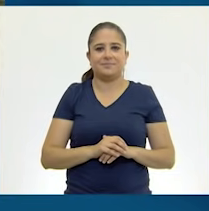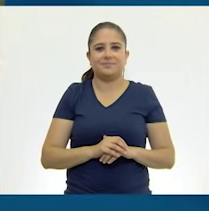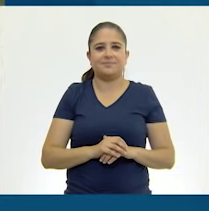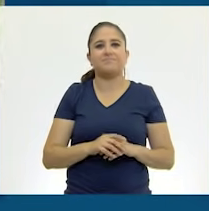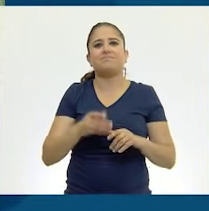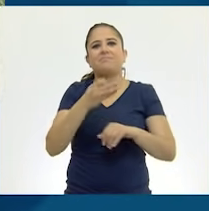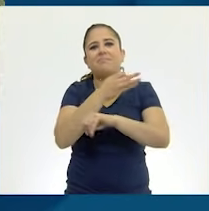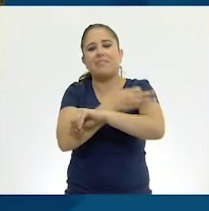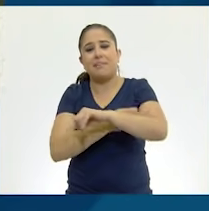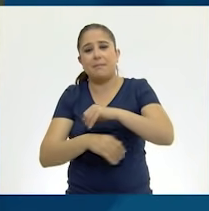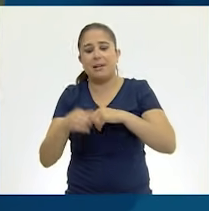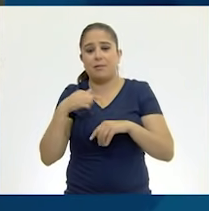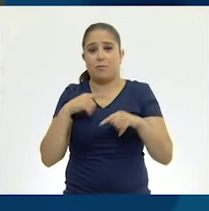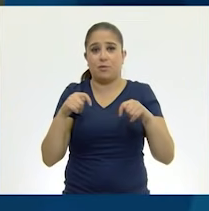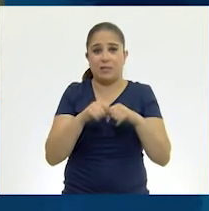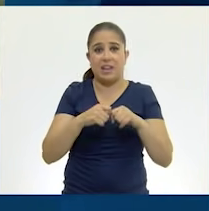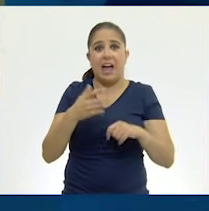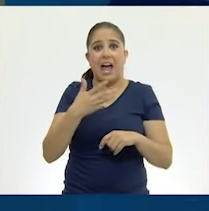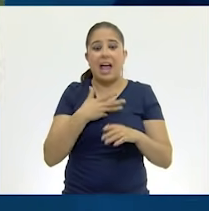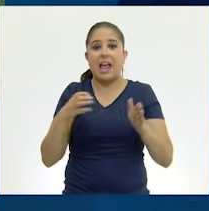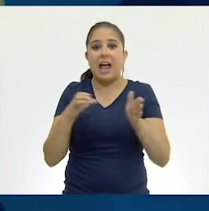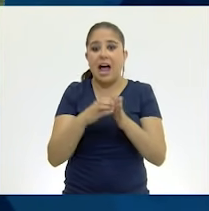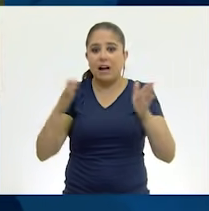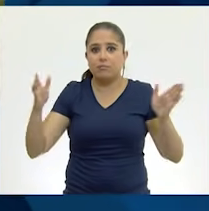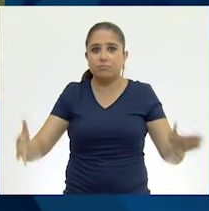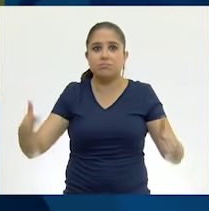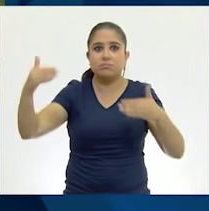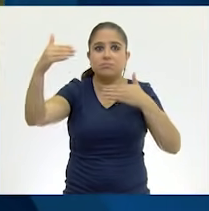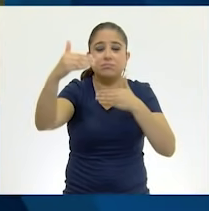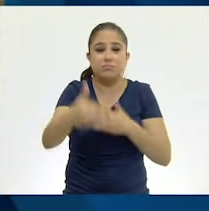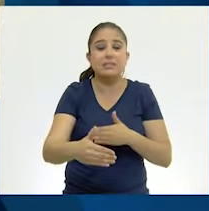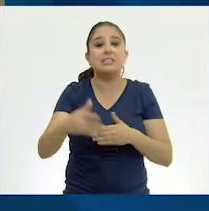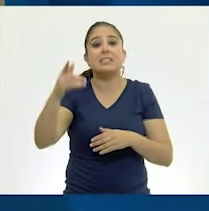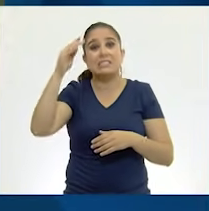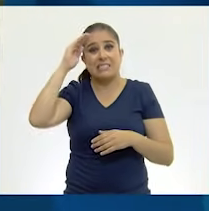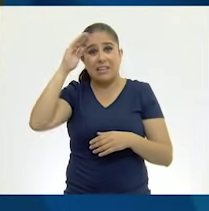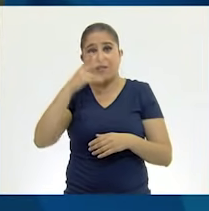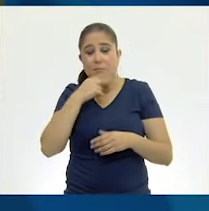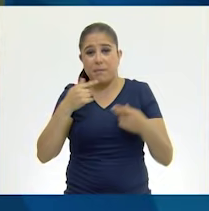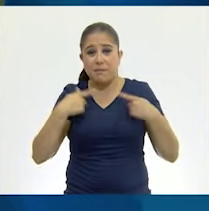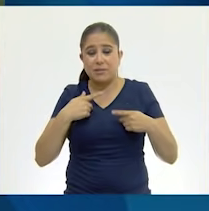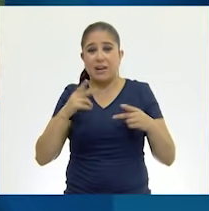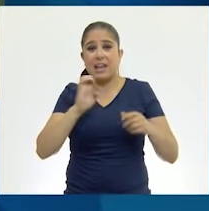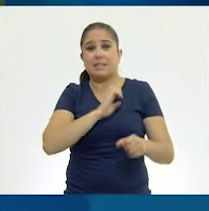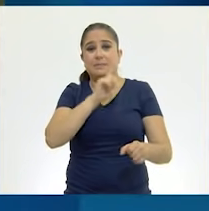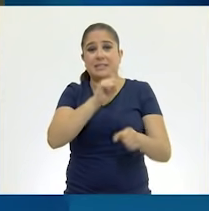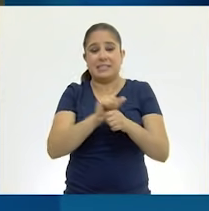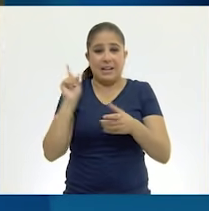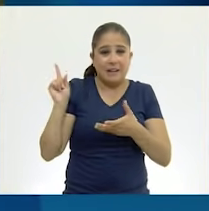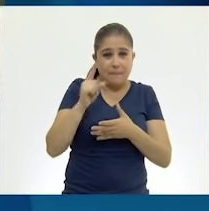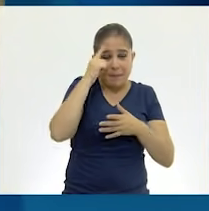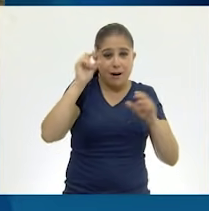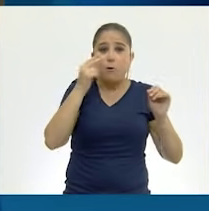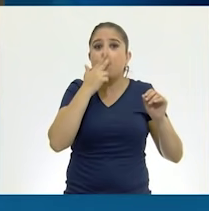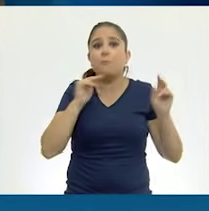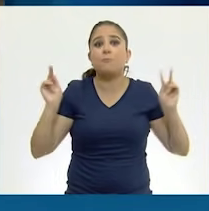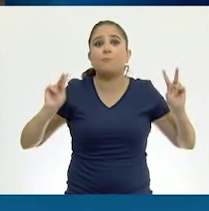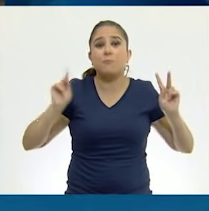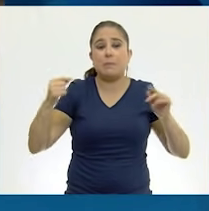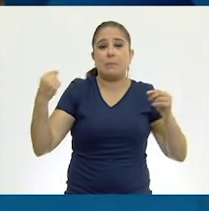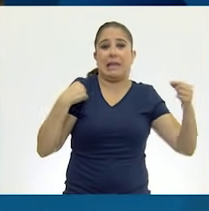Algunas familias como mi tía la tienen en cajas. Y los señores tienen que vestirse con una ropa especial para que no le piquen las abejas.